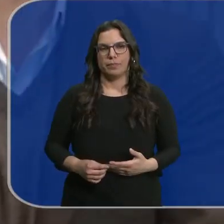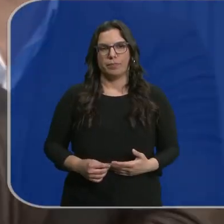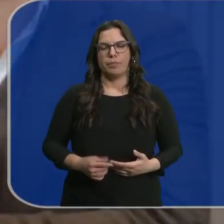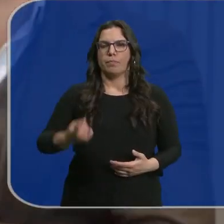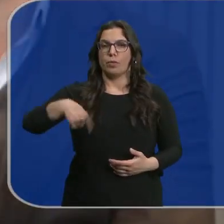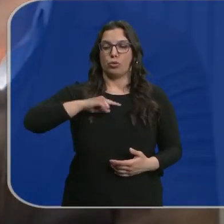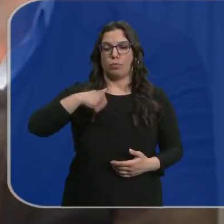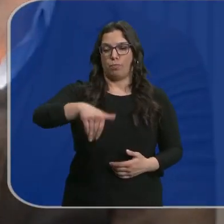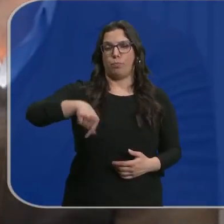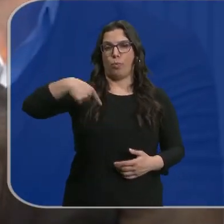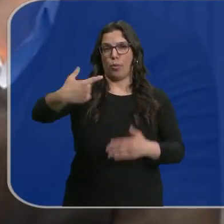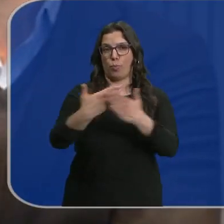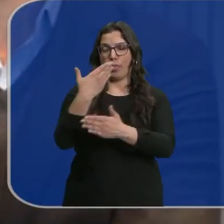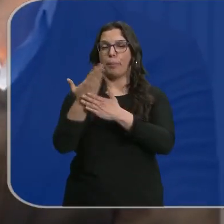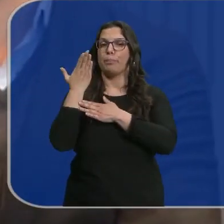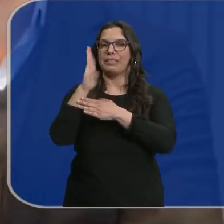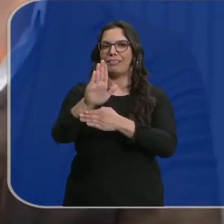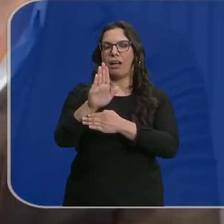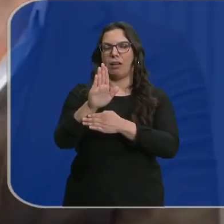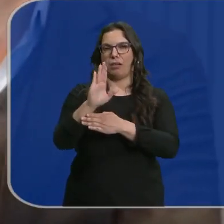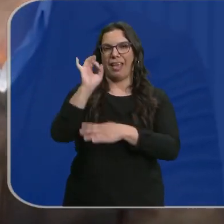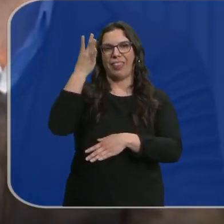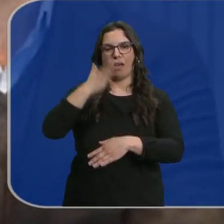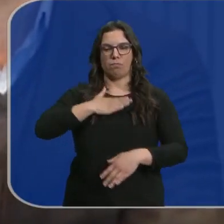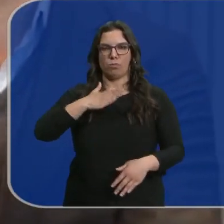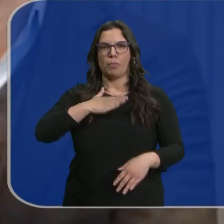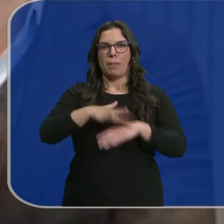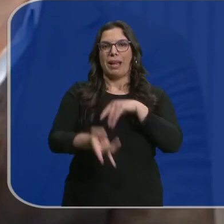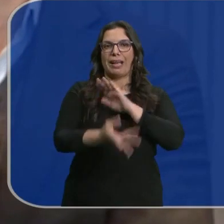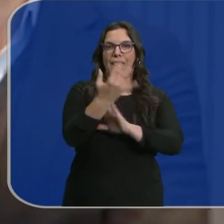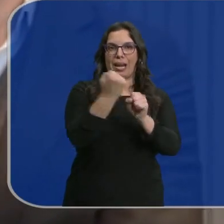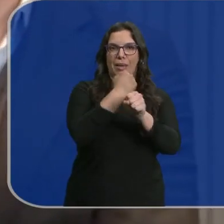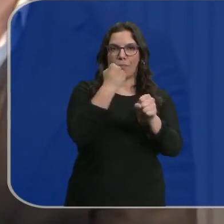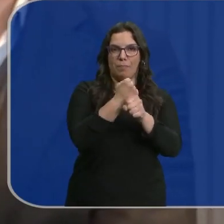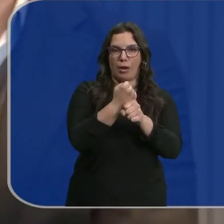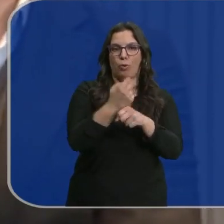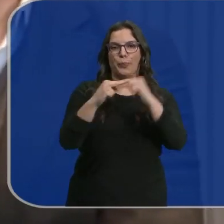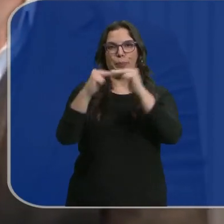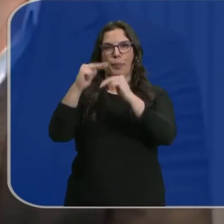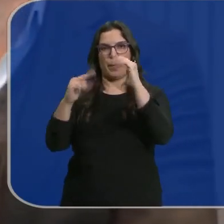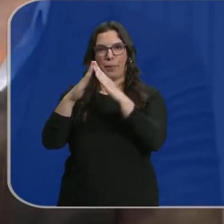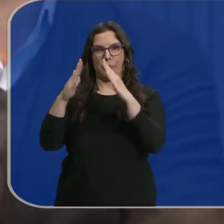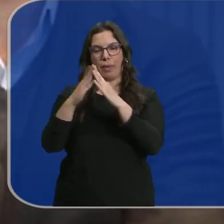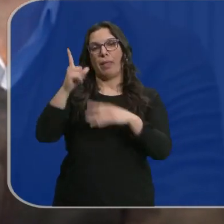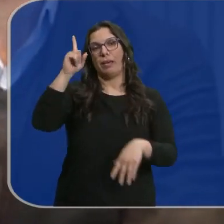Presentaremos en los próximos días cuál es nuestra oferta para crear empleo haciendo vivienda y nuestra oferta para